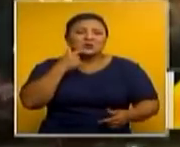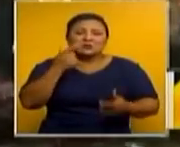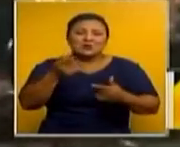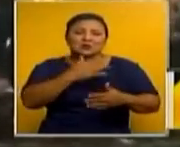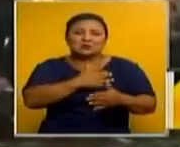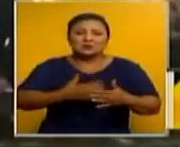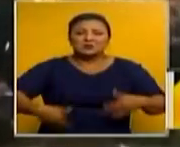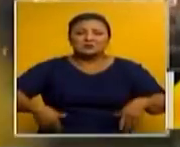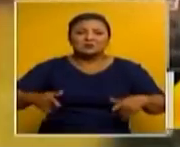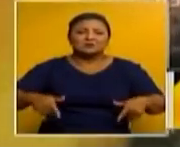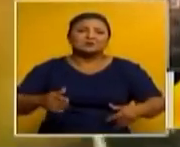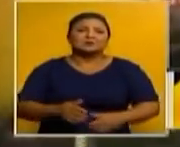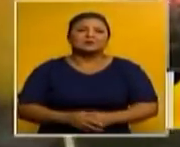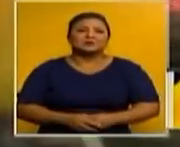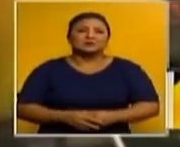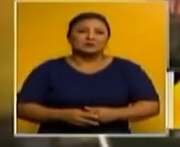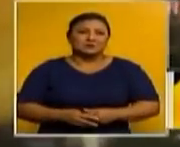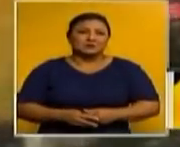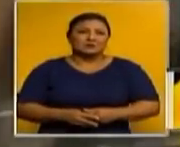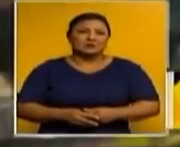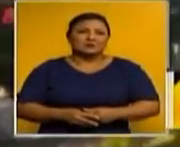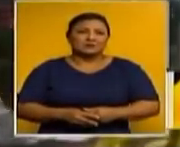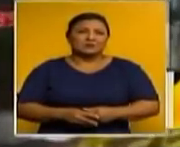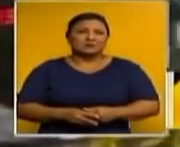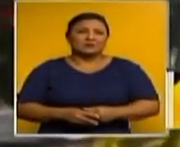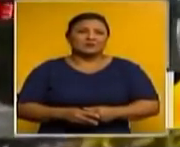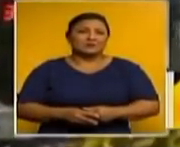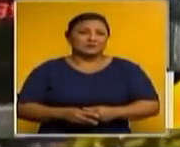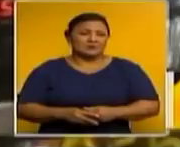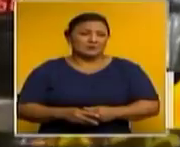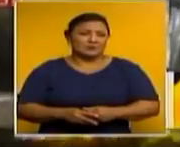el presidente de la República. Menguar las inundaciones.